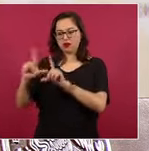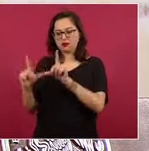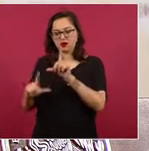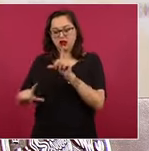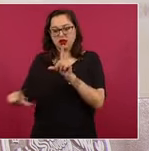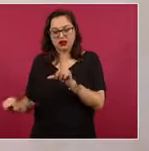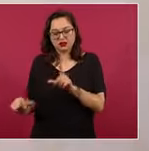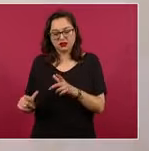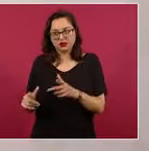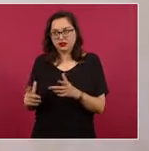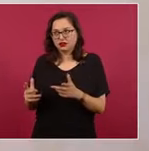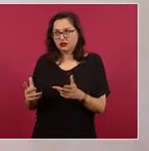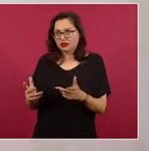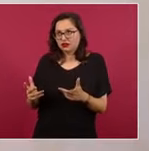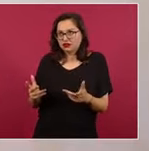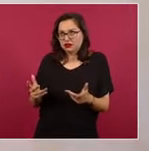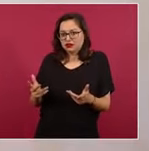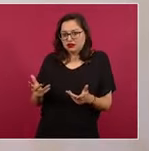Votaron